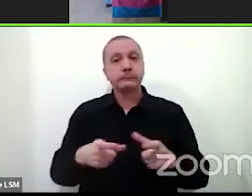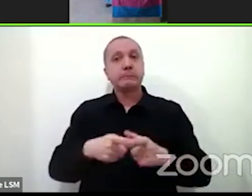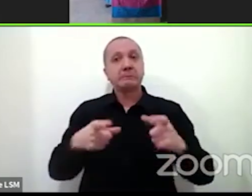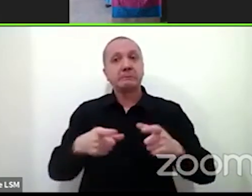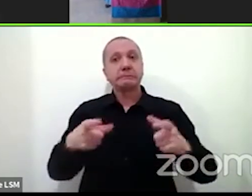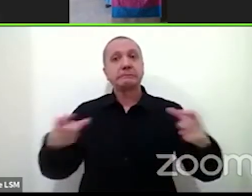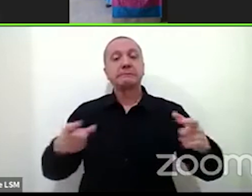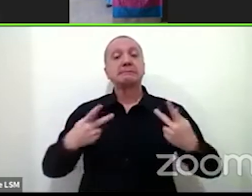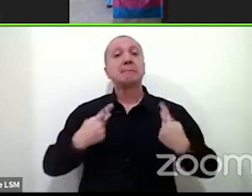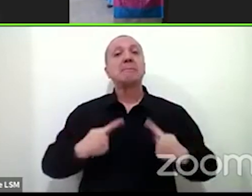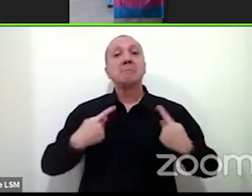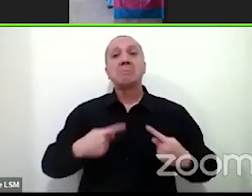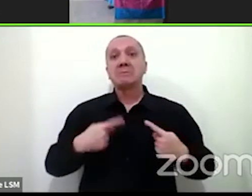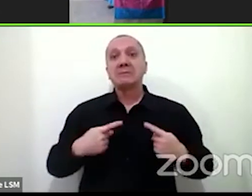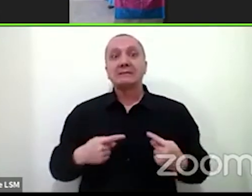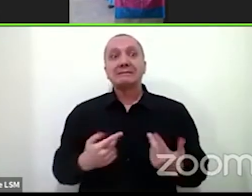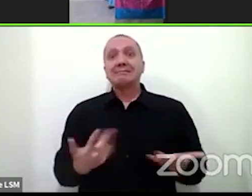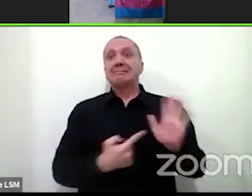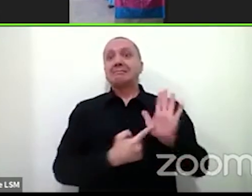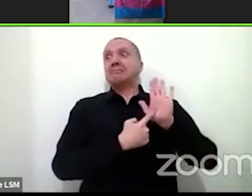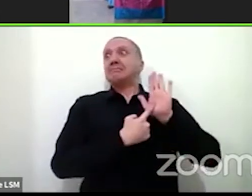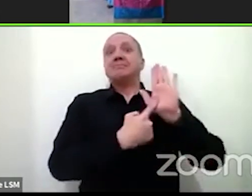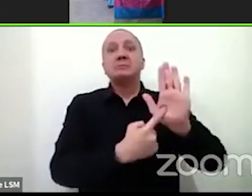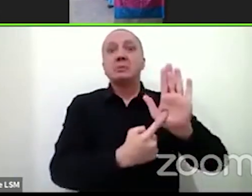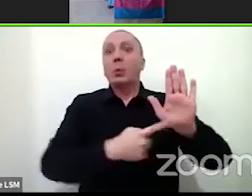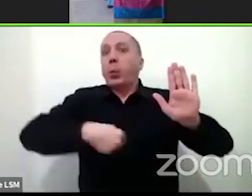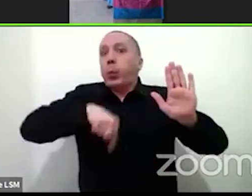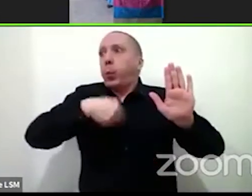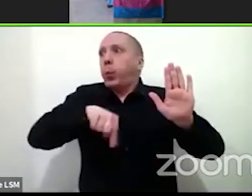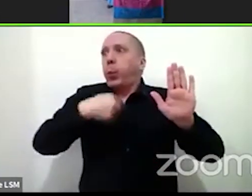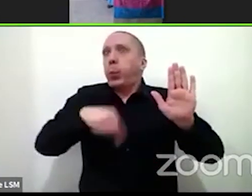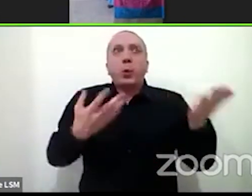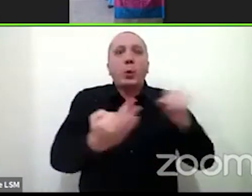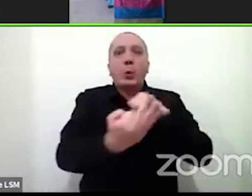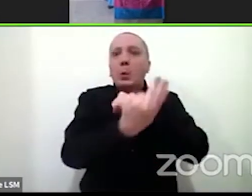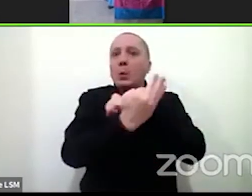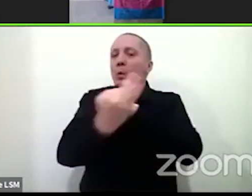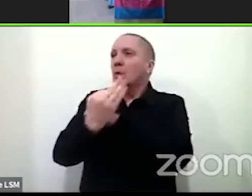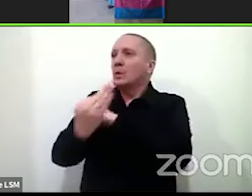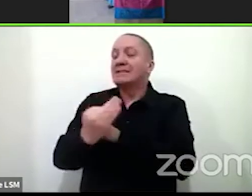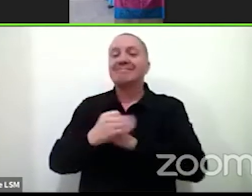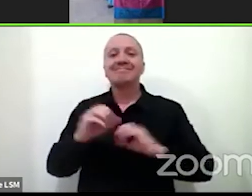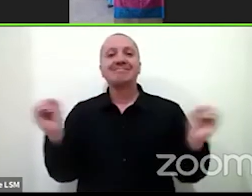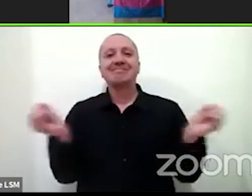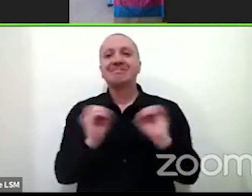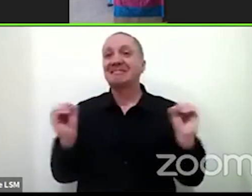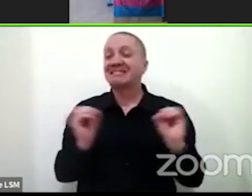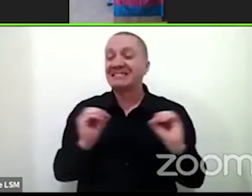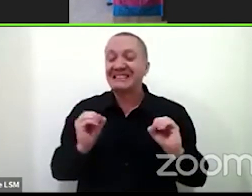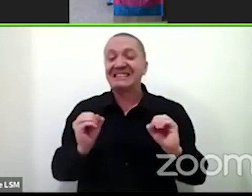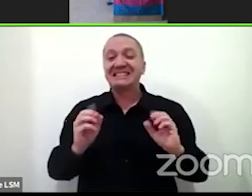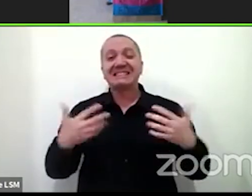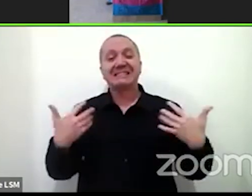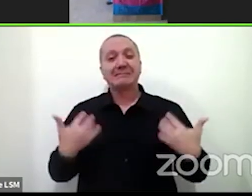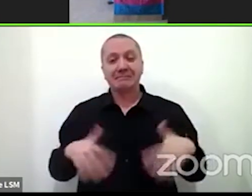quedaron expuestas ante un desamparo total e incluso sin hogar y condiciones de calle. Para las personas trans que